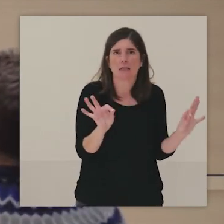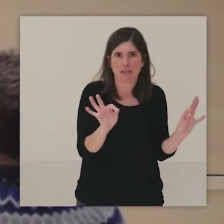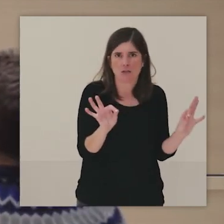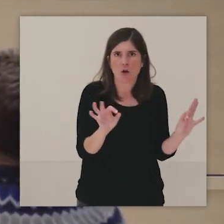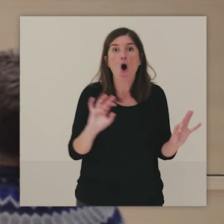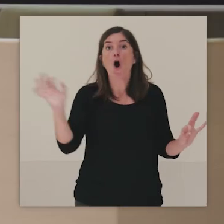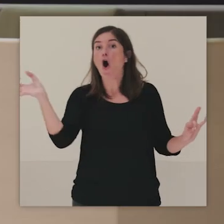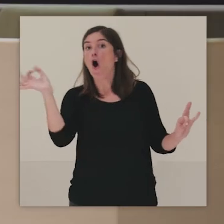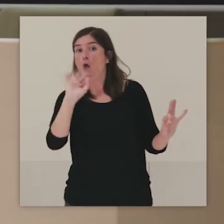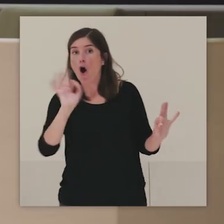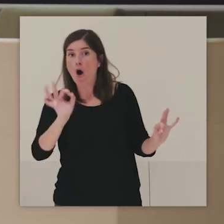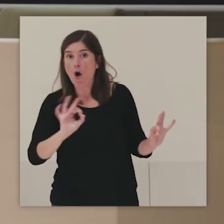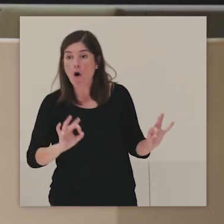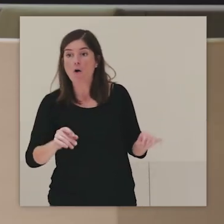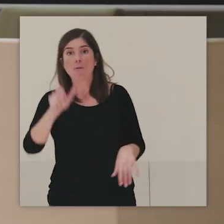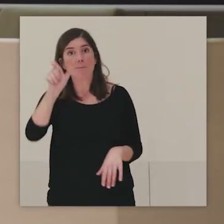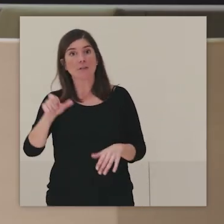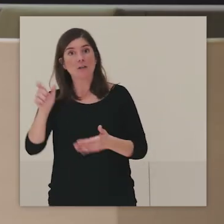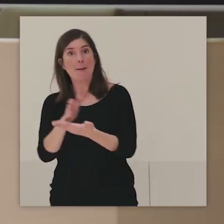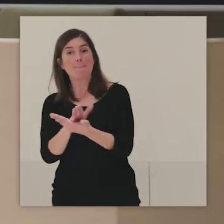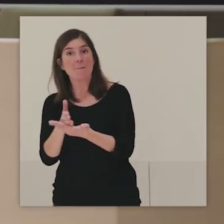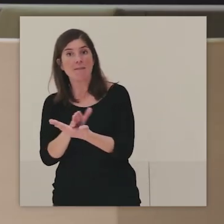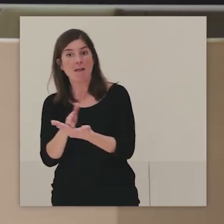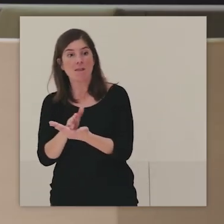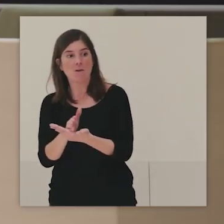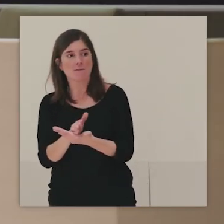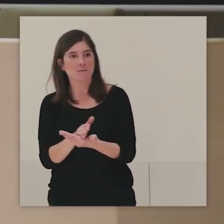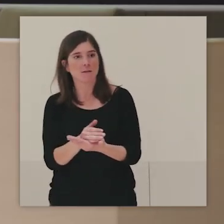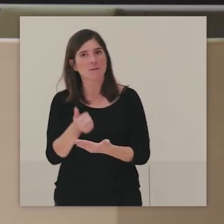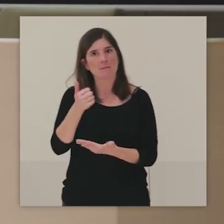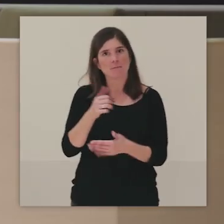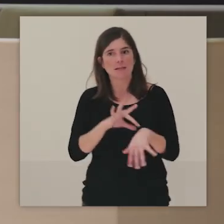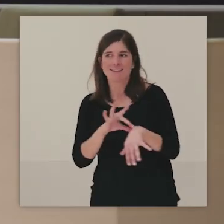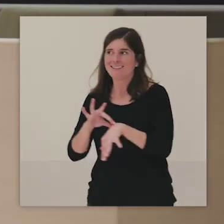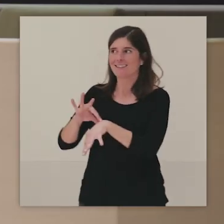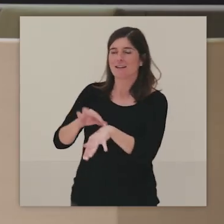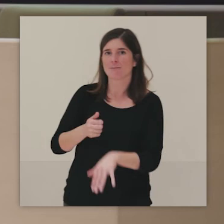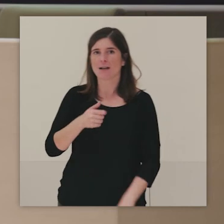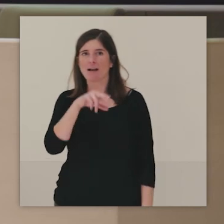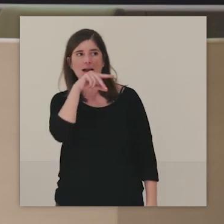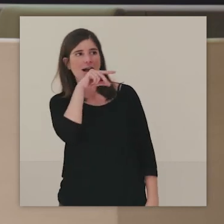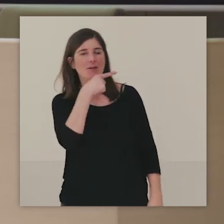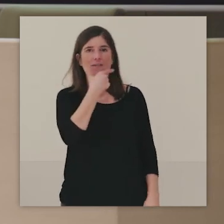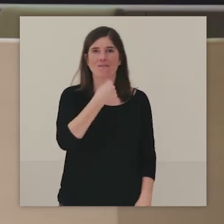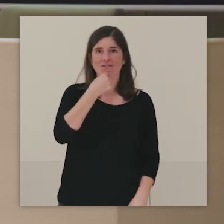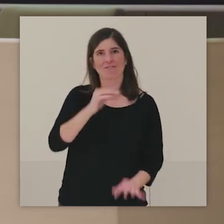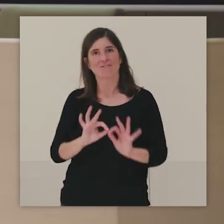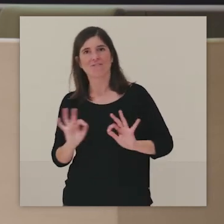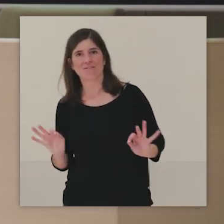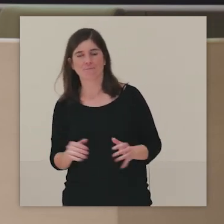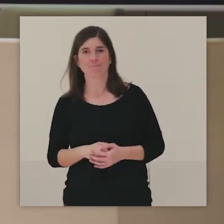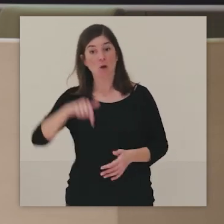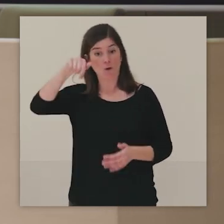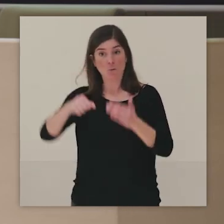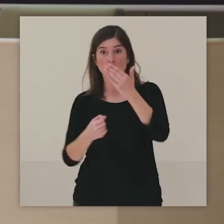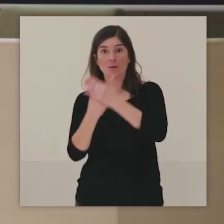ustedes a mediadores para que utilicen un lenguaje más sencillo y generen dinámicas en donde se aproximen. Muchas de las ideas que, por ejemplo, nos ha